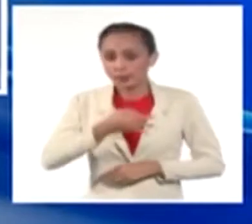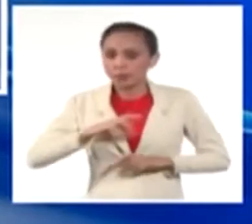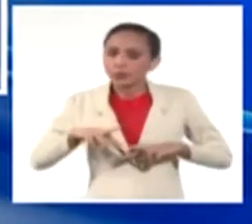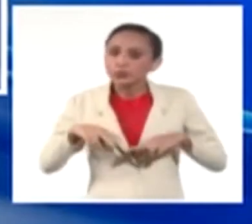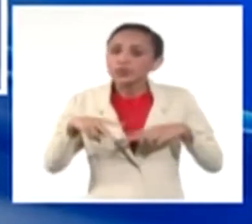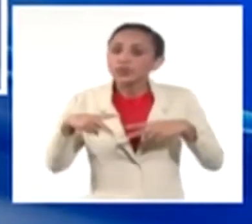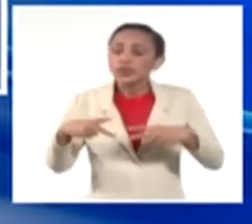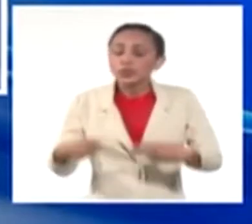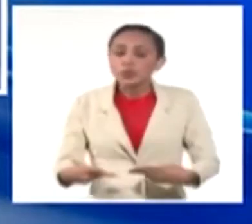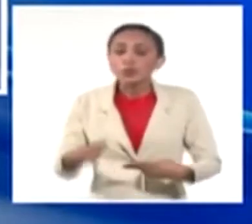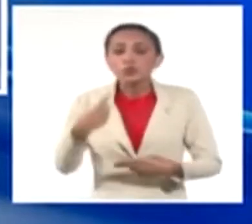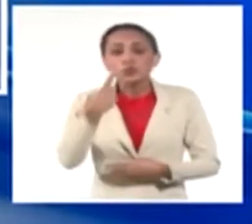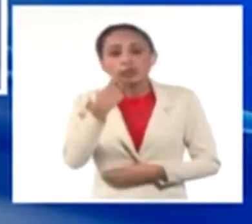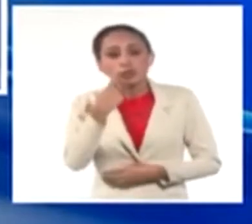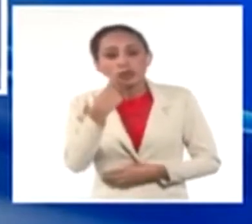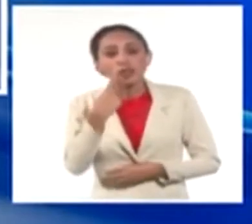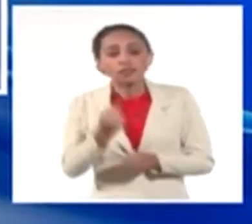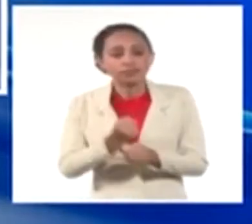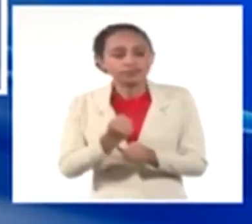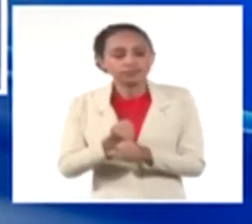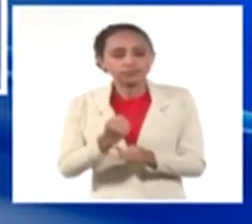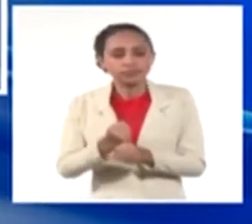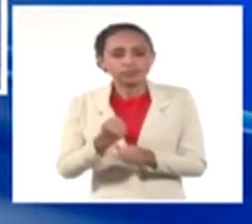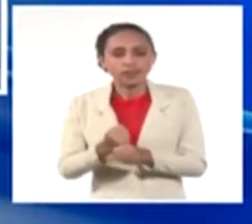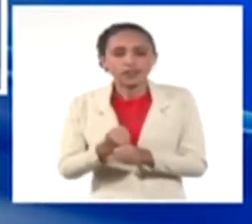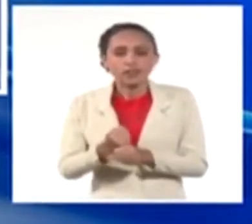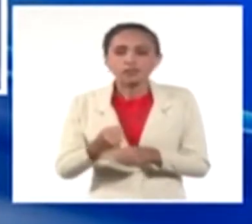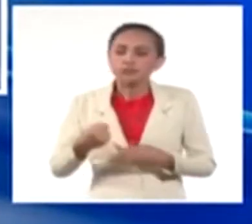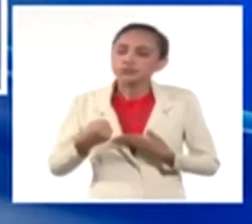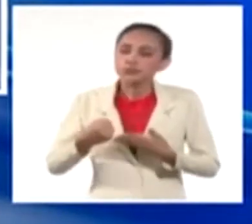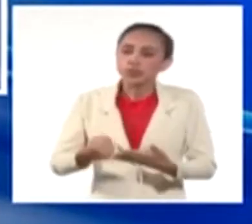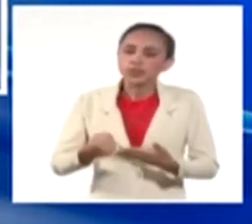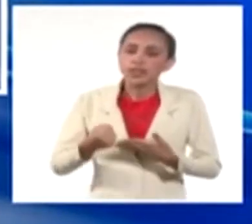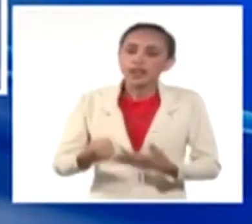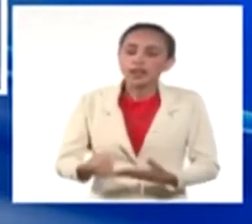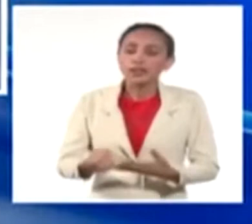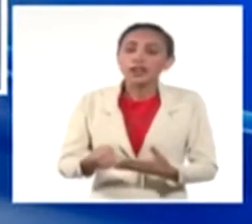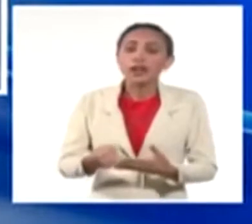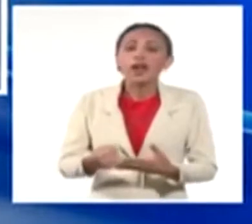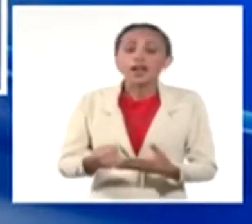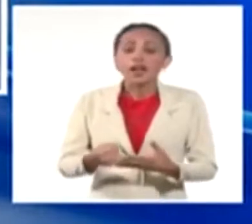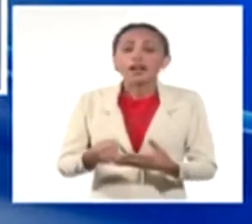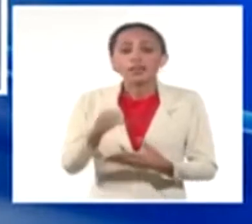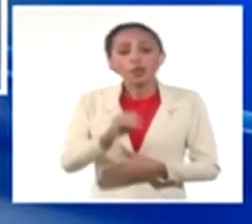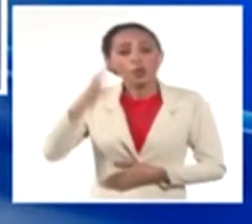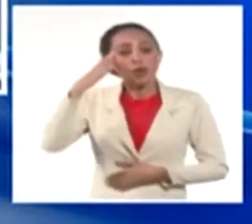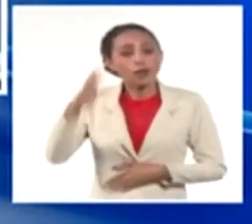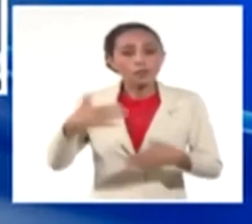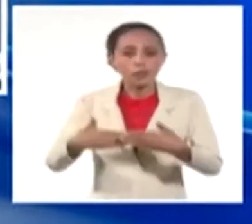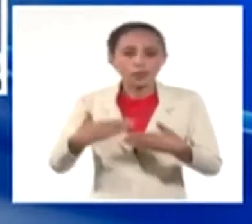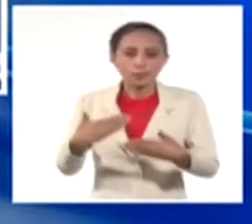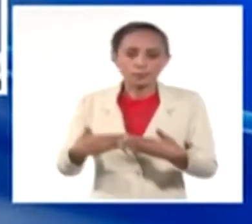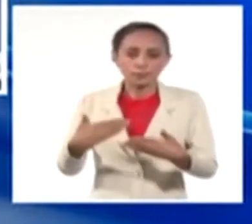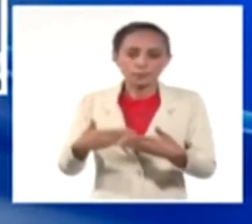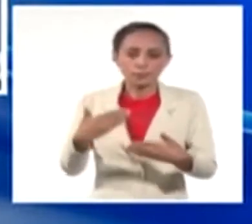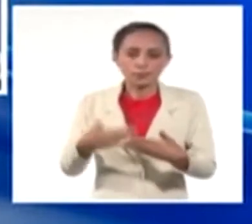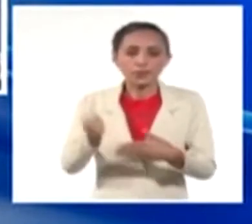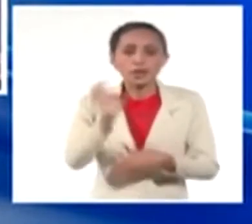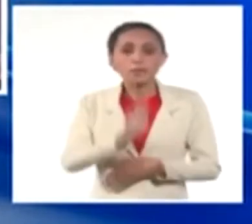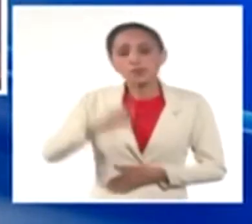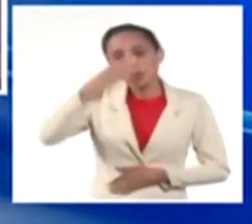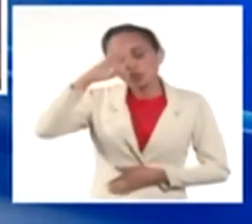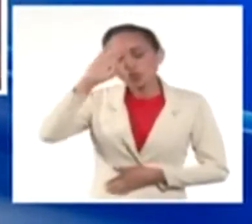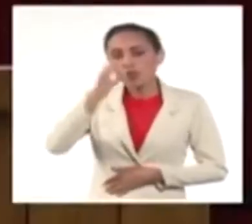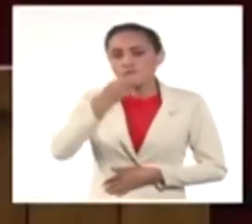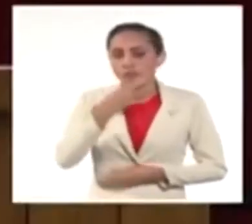la actitud sensible y solidaria de las instituciones del Grupo Empresarial Biocuba Pharma al entregar a